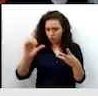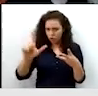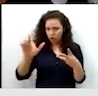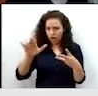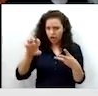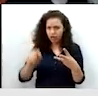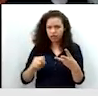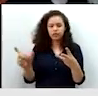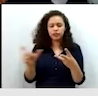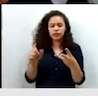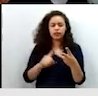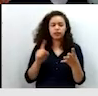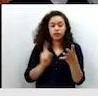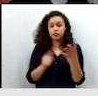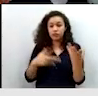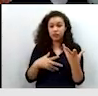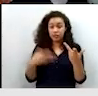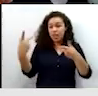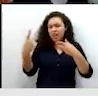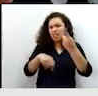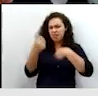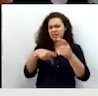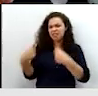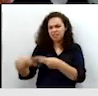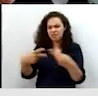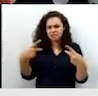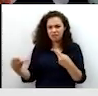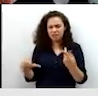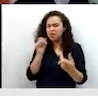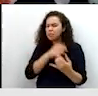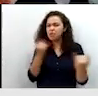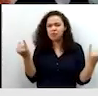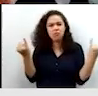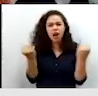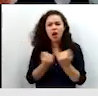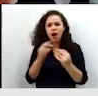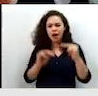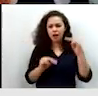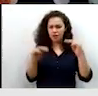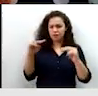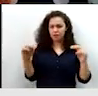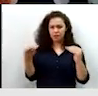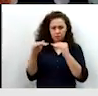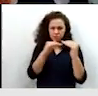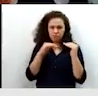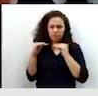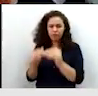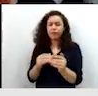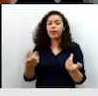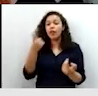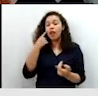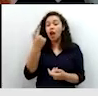etcétera, entre las marcas que hay en el mercado. Esta es la misma concentración. Aquí en esta vamos a ver desde una